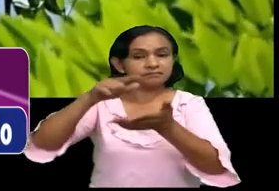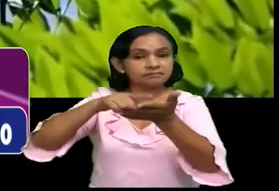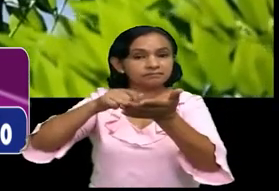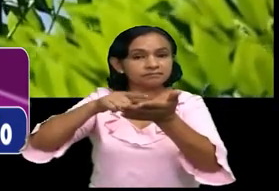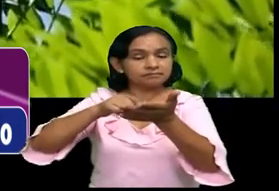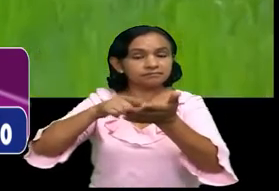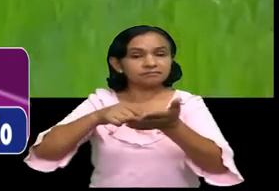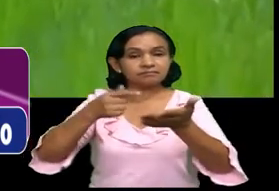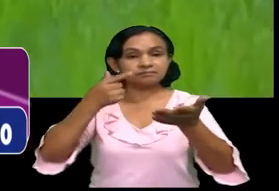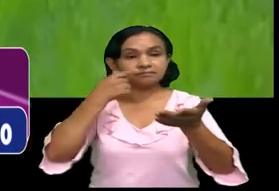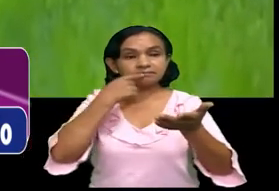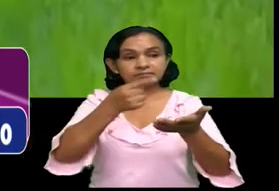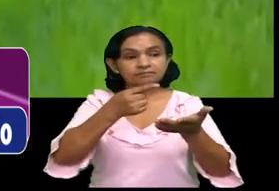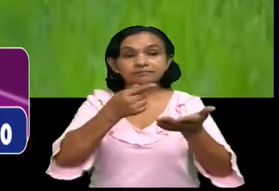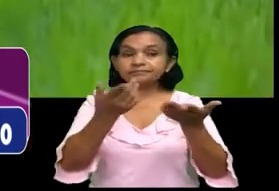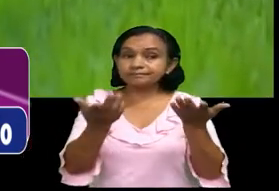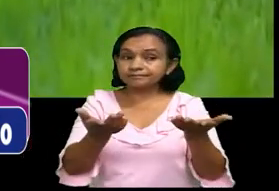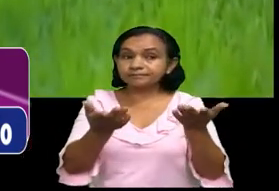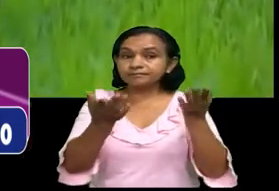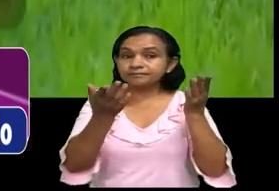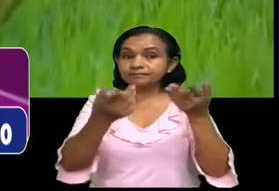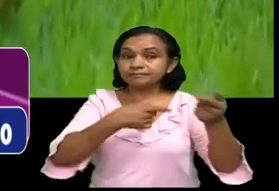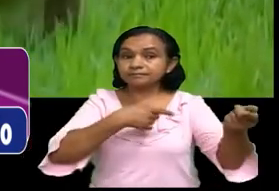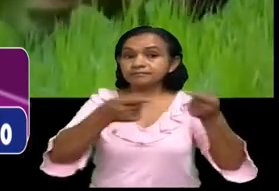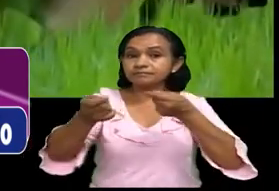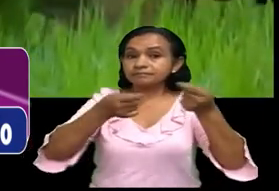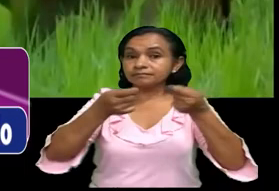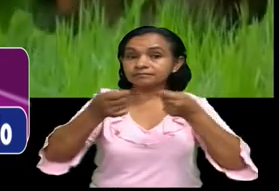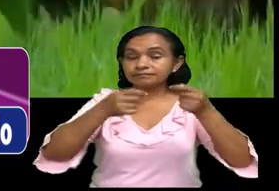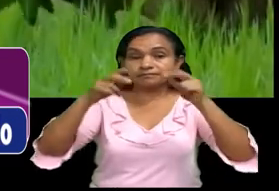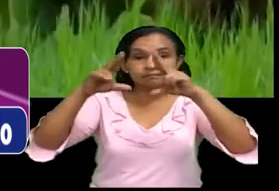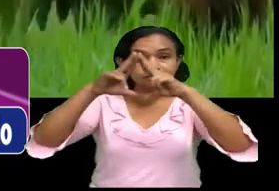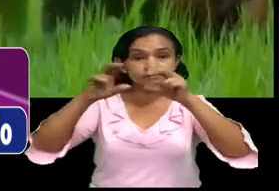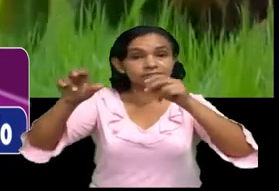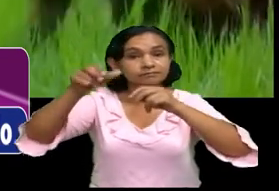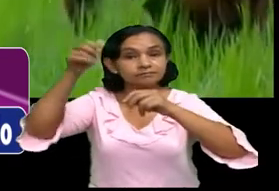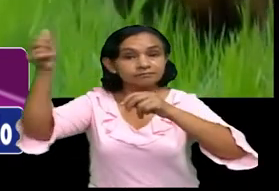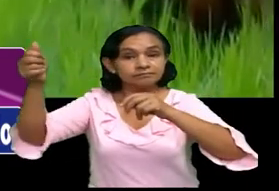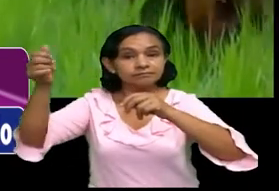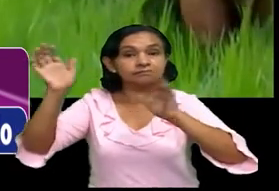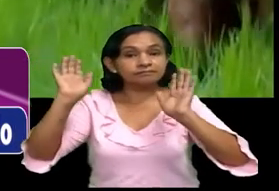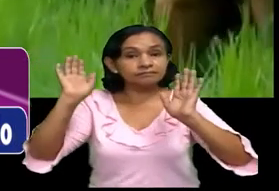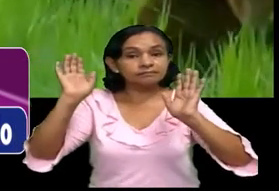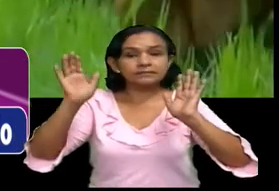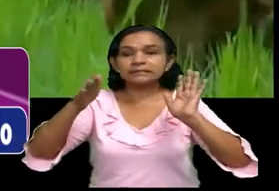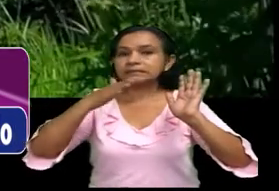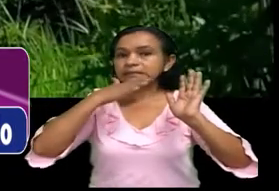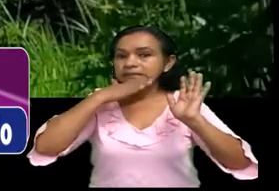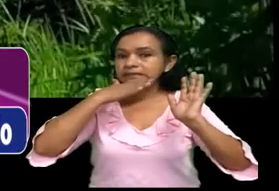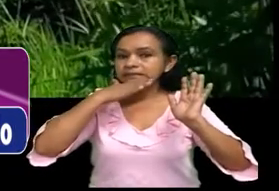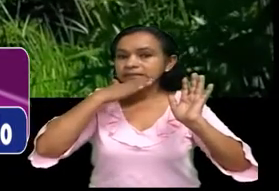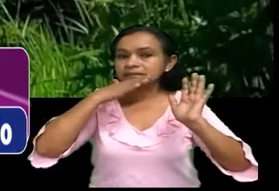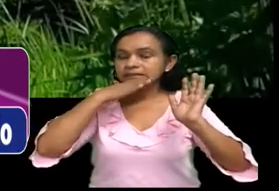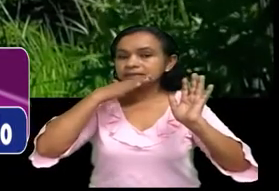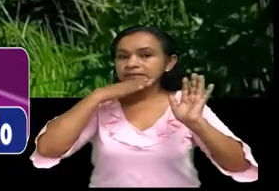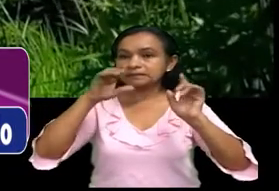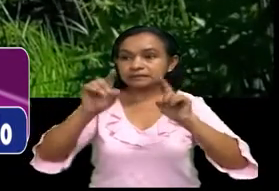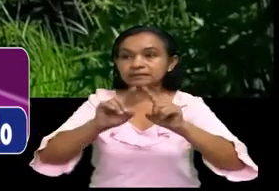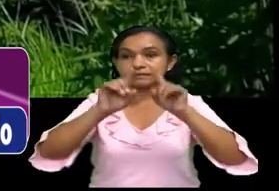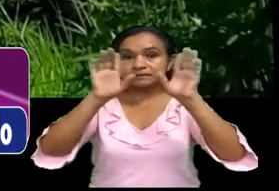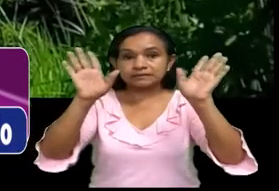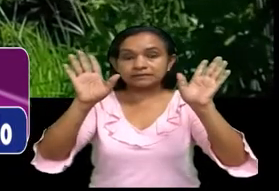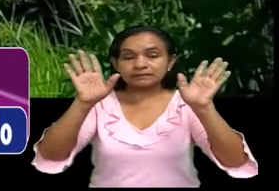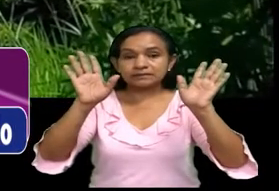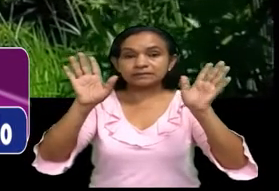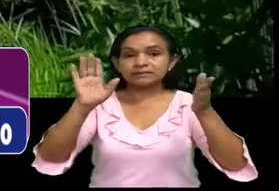nos dice, ve, vamos a dedicarnos a vender el arroz de Nicaragua afuera, eso sí estaría claramente